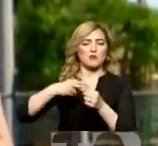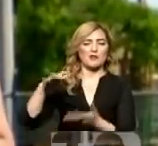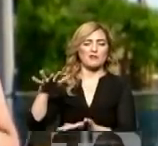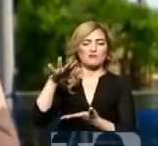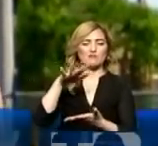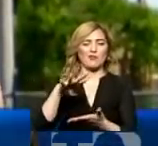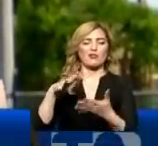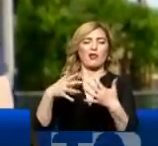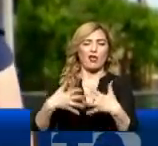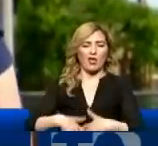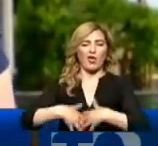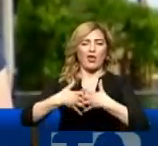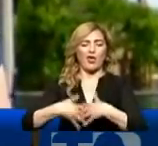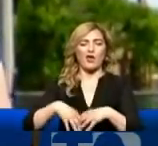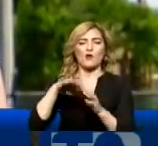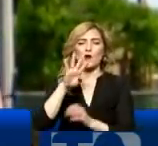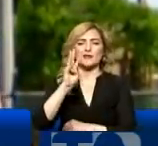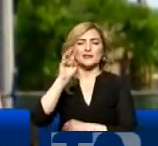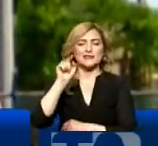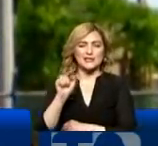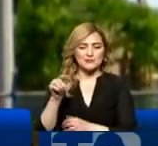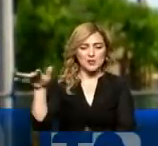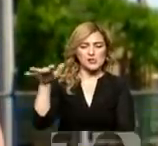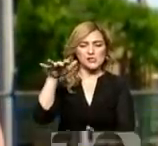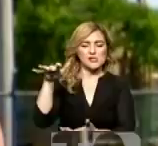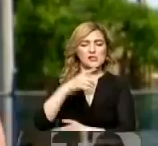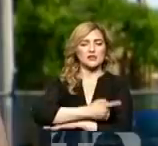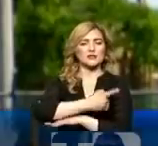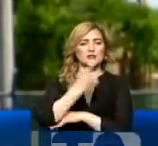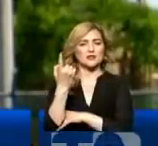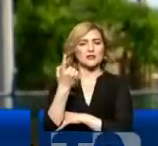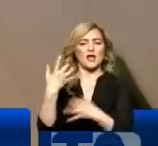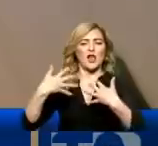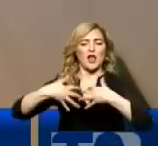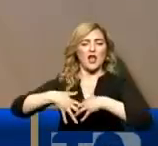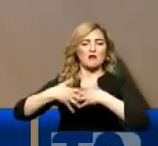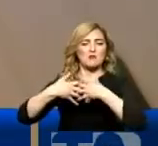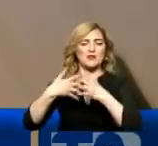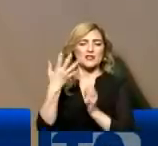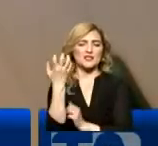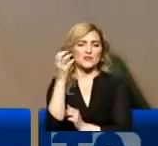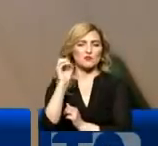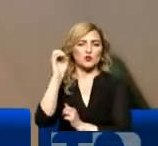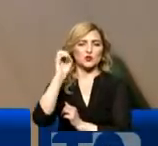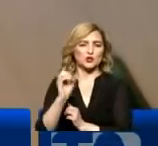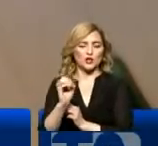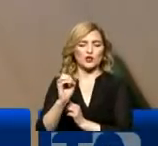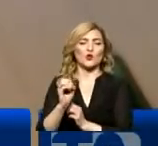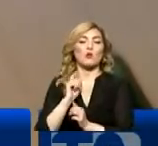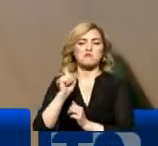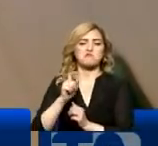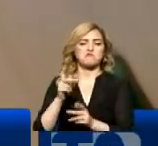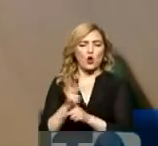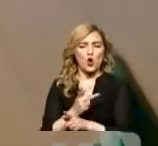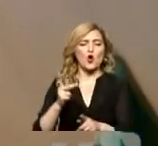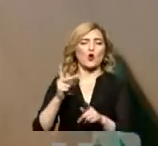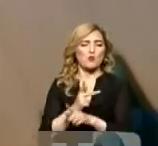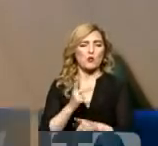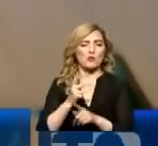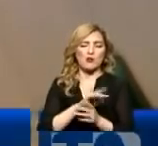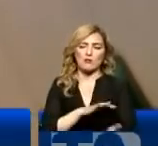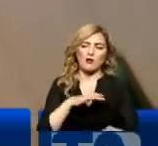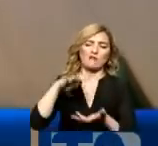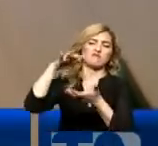de petróleo al día, la refinería de La Libertad cubre el 15% de la demanda nacional de derivados que son enviados